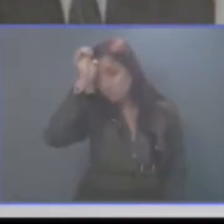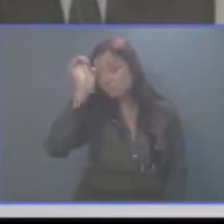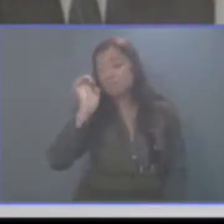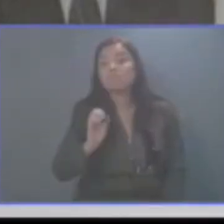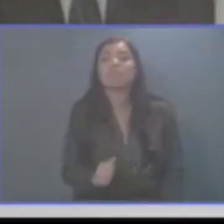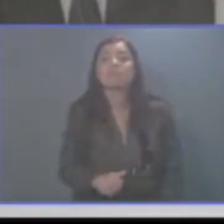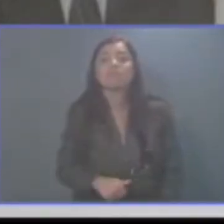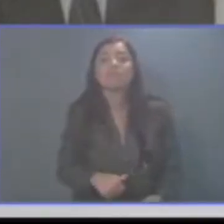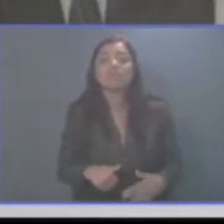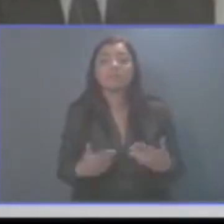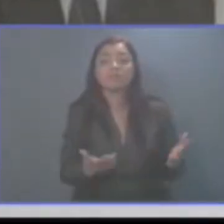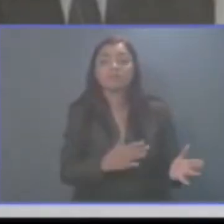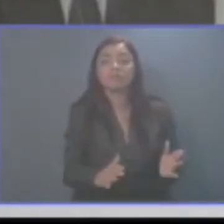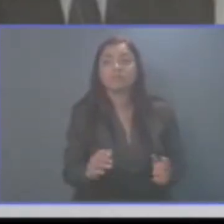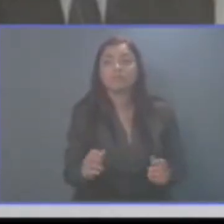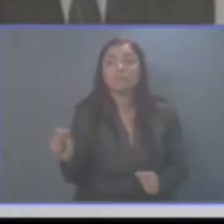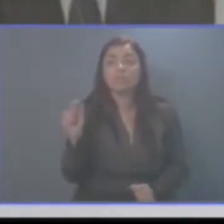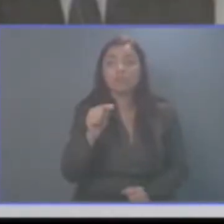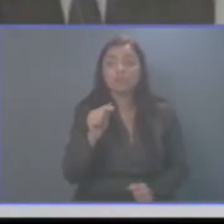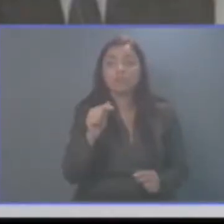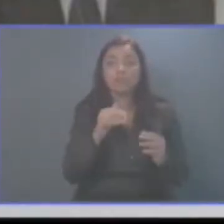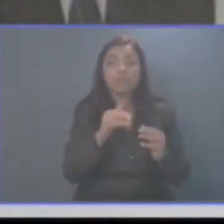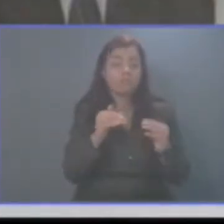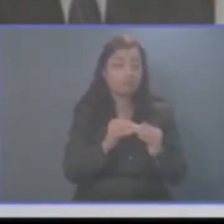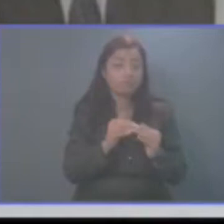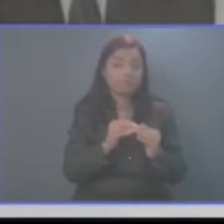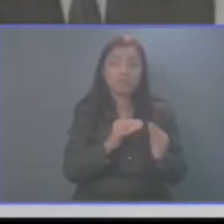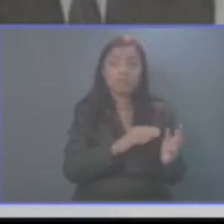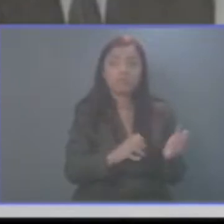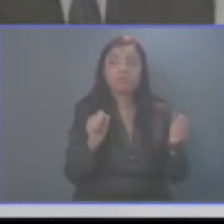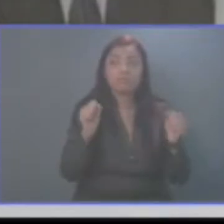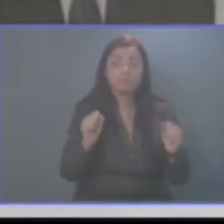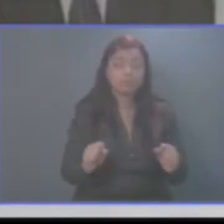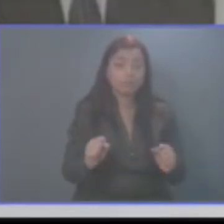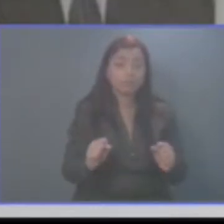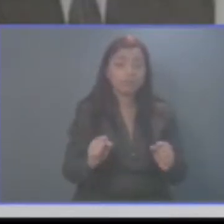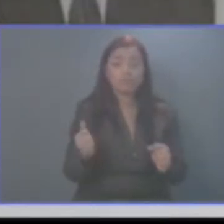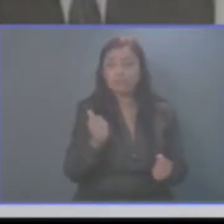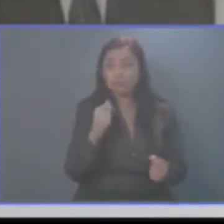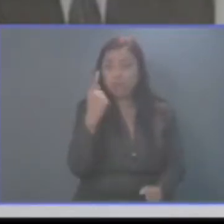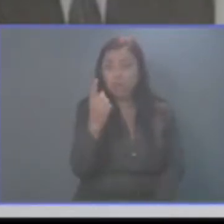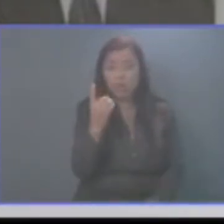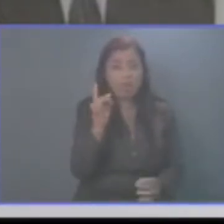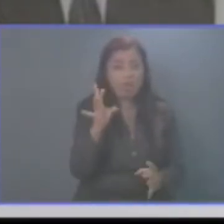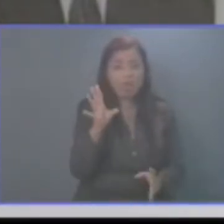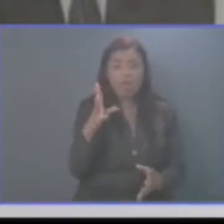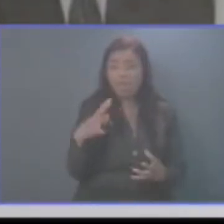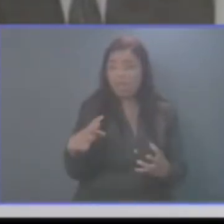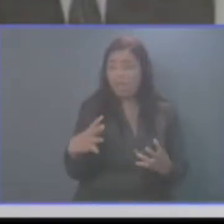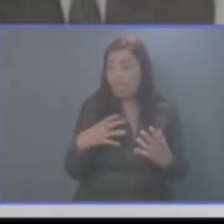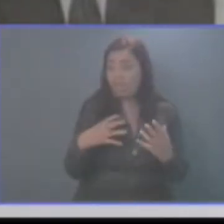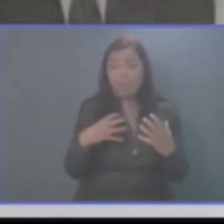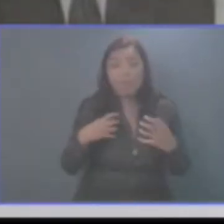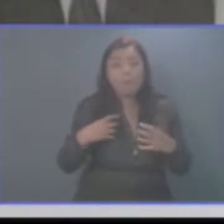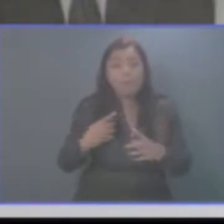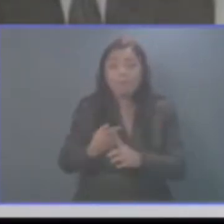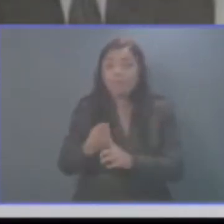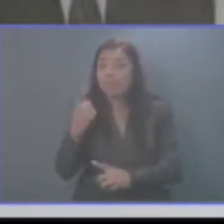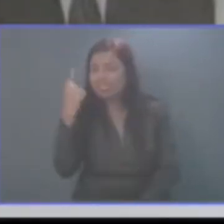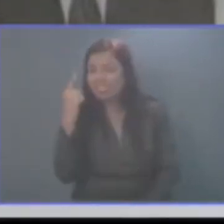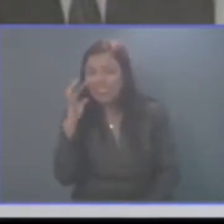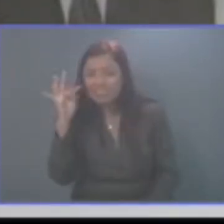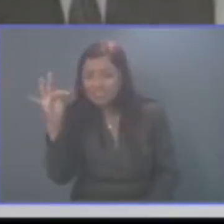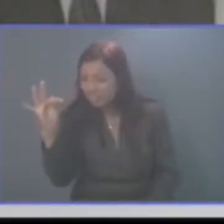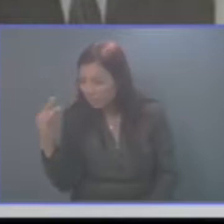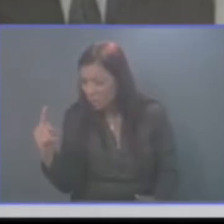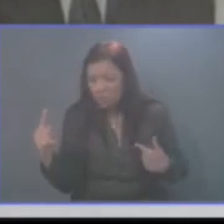Han llegado incluso a insinuar que puedo estar tras un atentado a la vida del supuesto testigo,